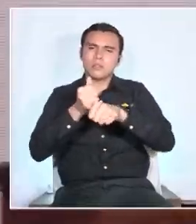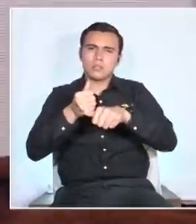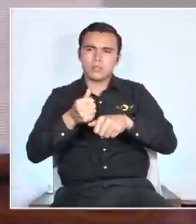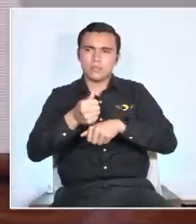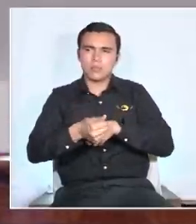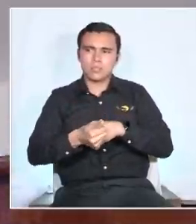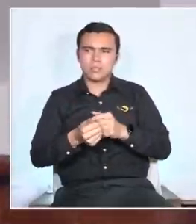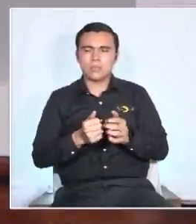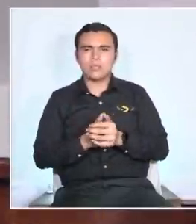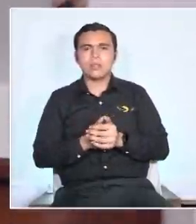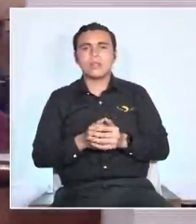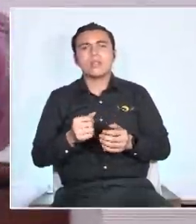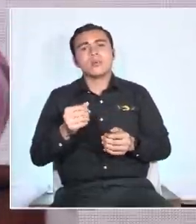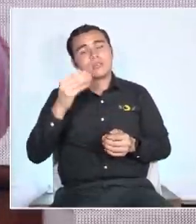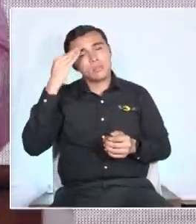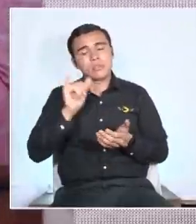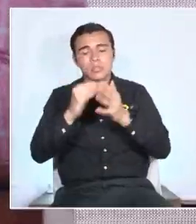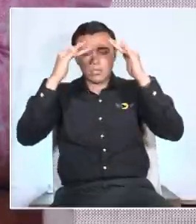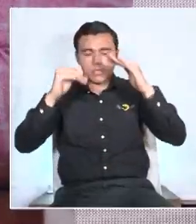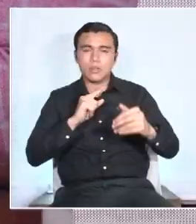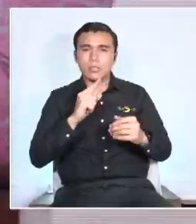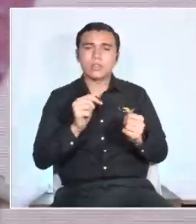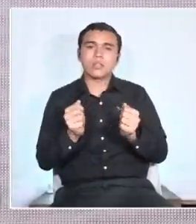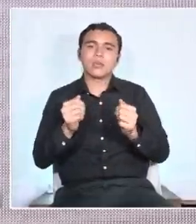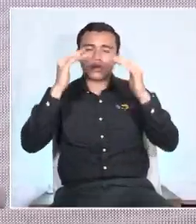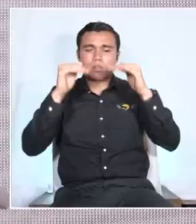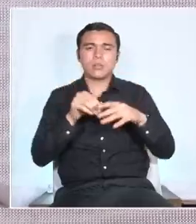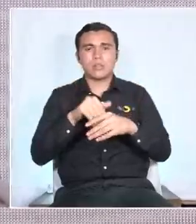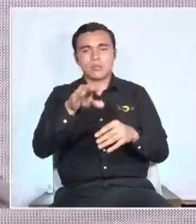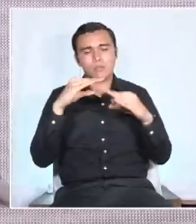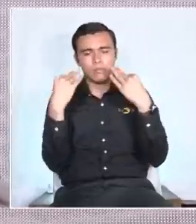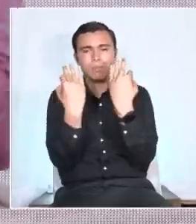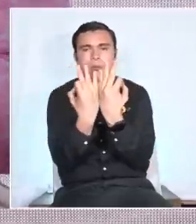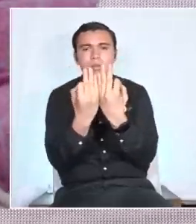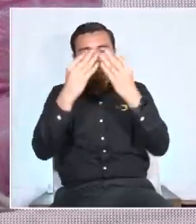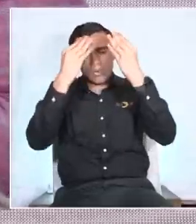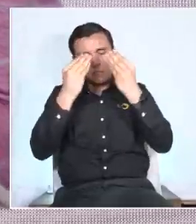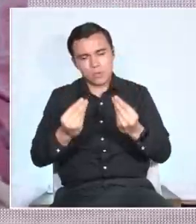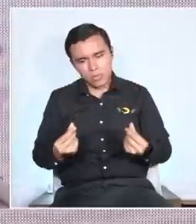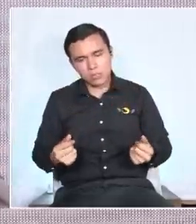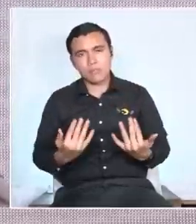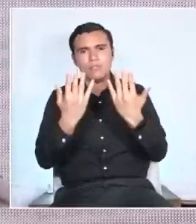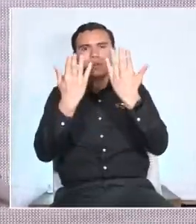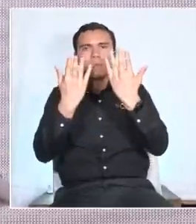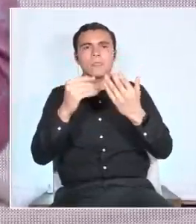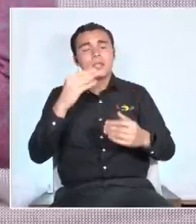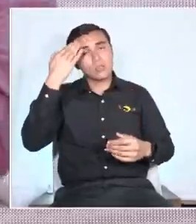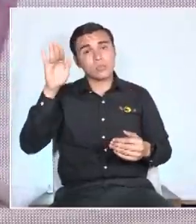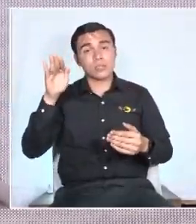sé qué lluvia esté cayendo en tu familia para apagarte el fuego. No